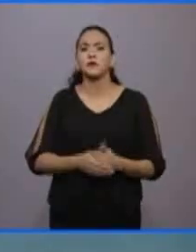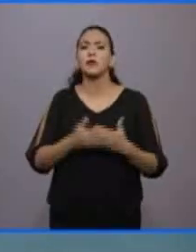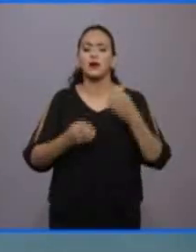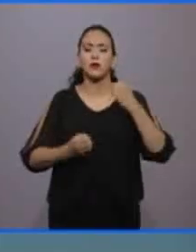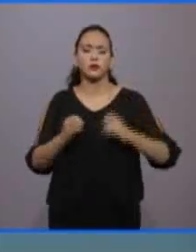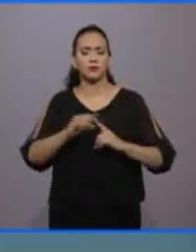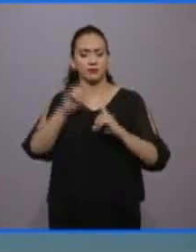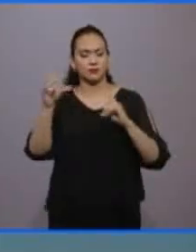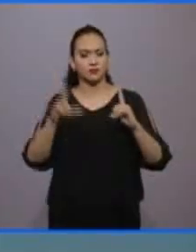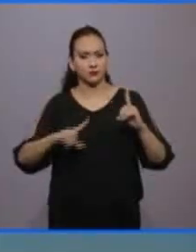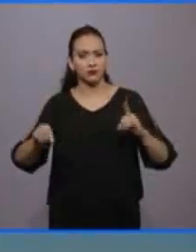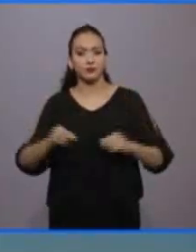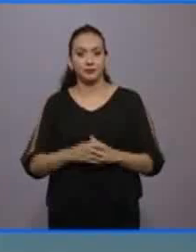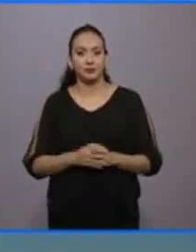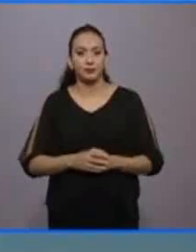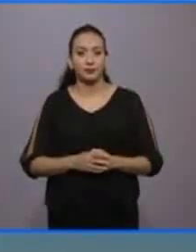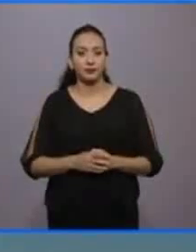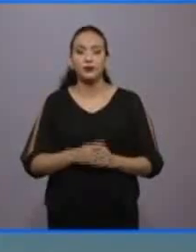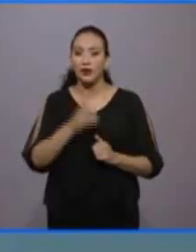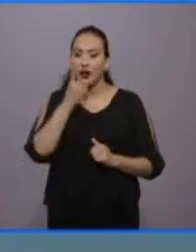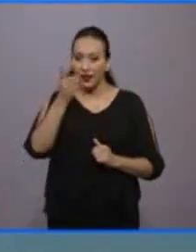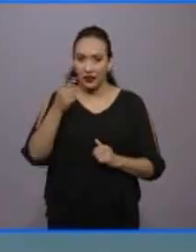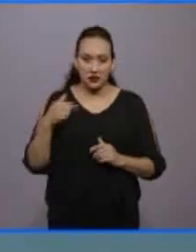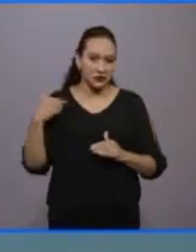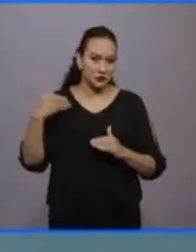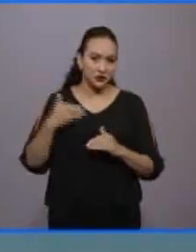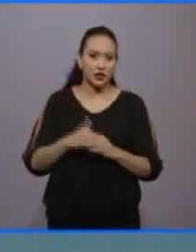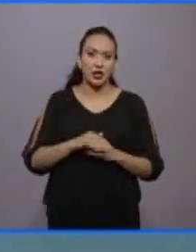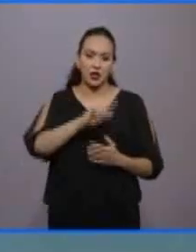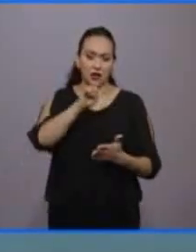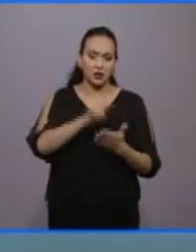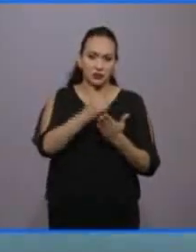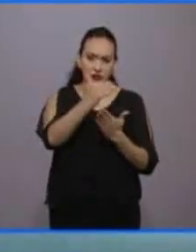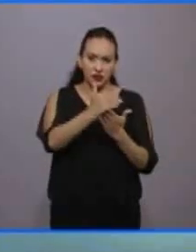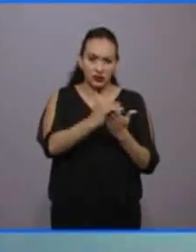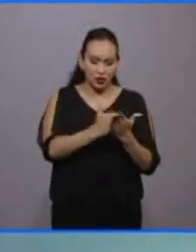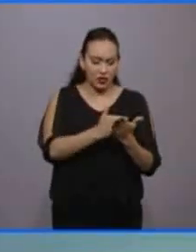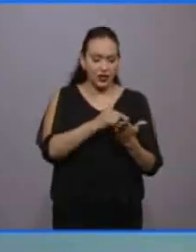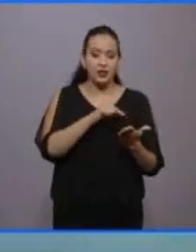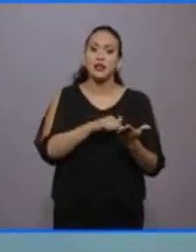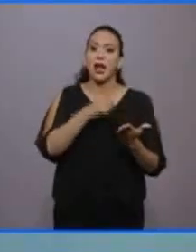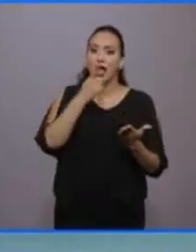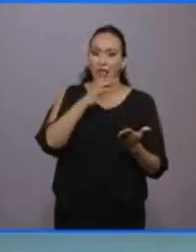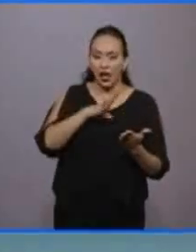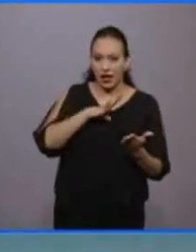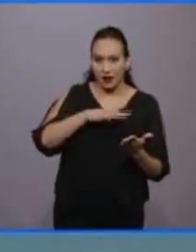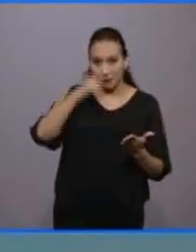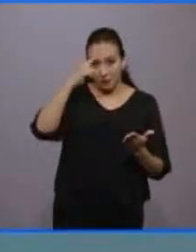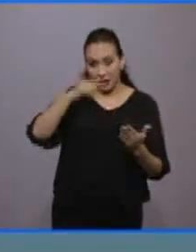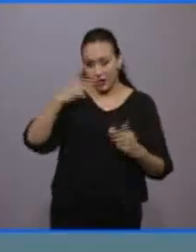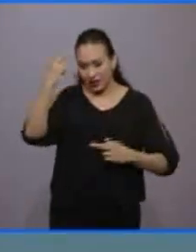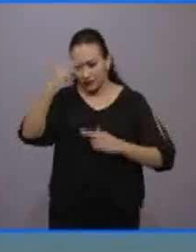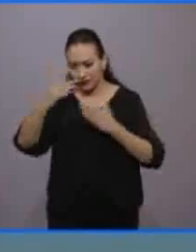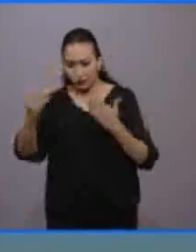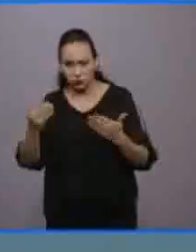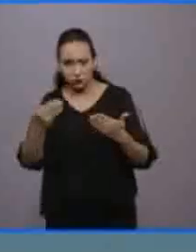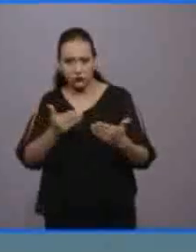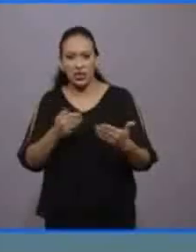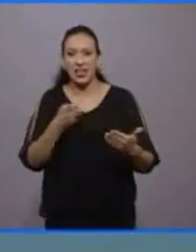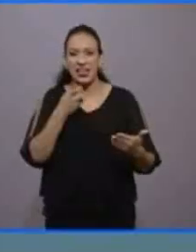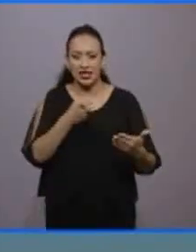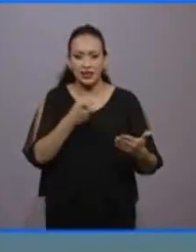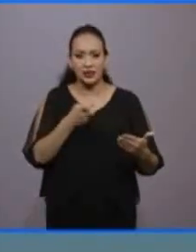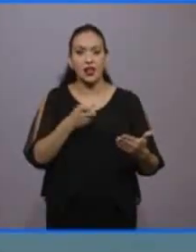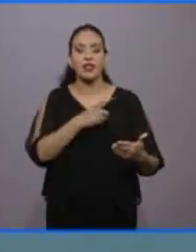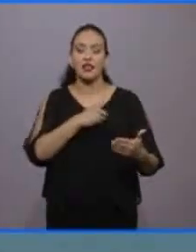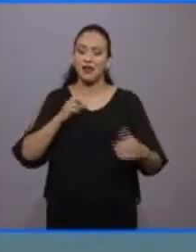de Justicia de la Nación ha sostenido que la regulación diferenciada de la suspensión de oficio y de plano obedece a la necesidad de